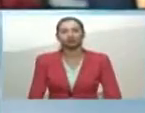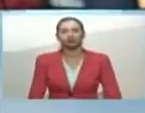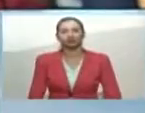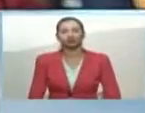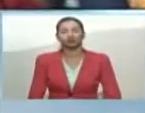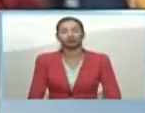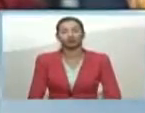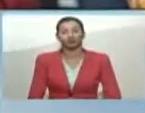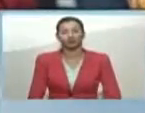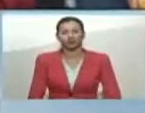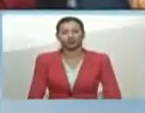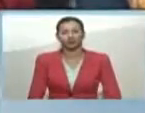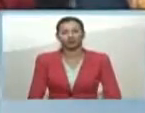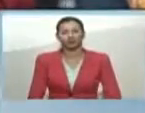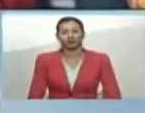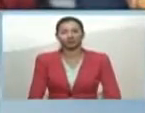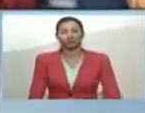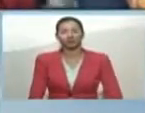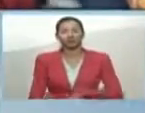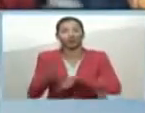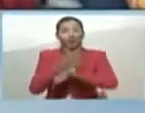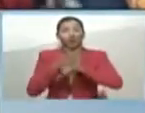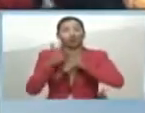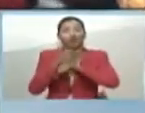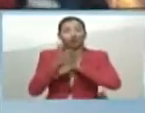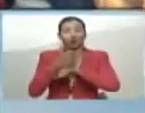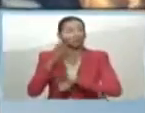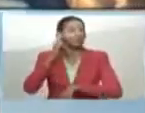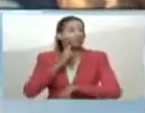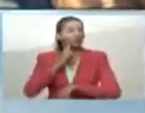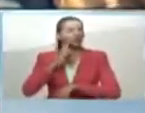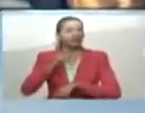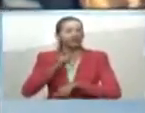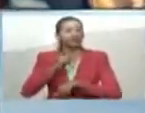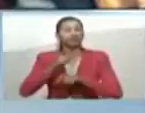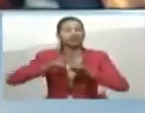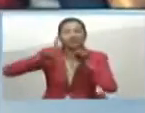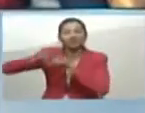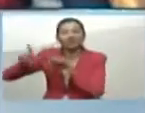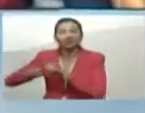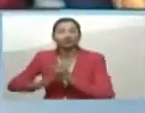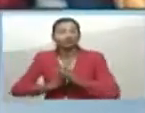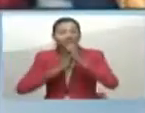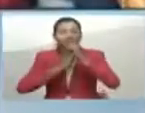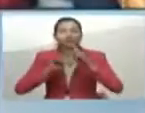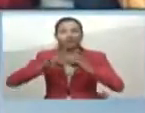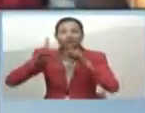despatriarcalizar el gobierno bolivariano y el poder popular también,